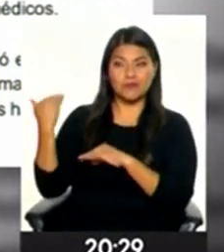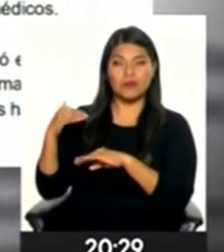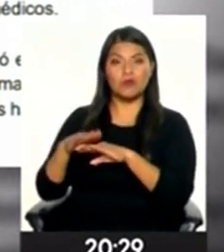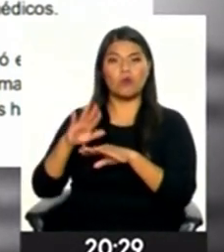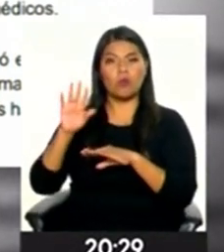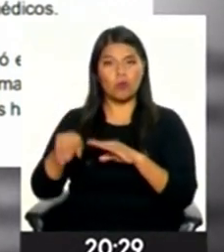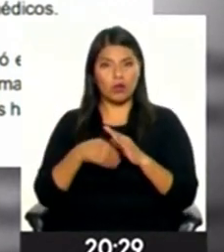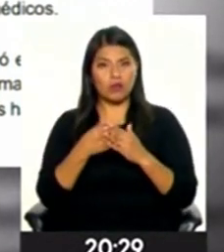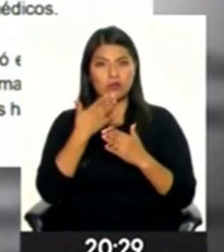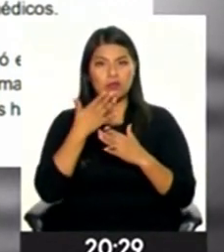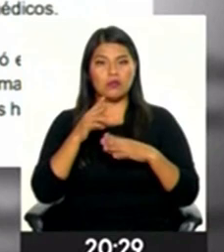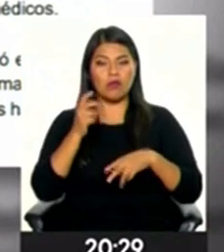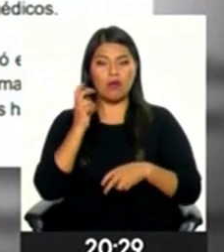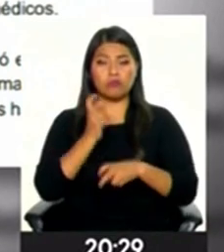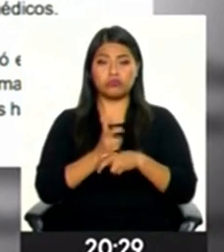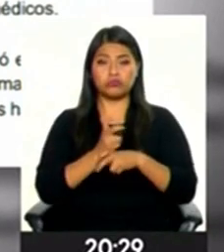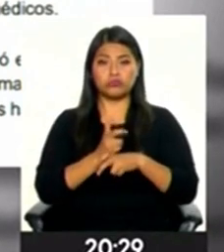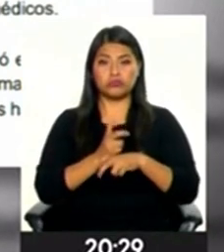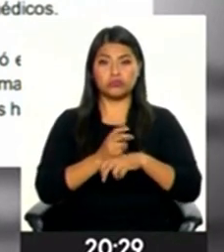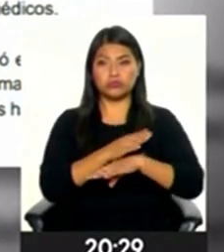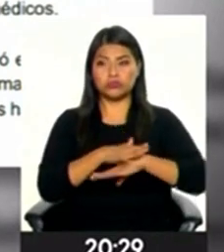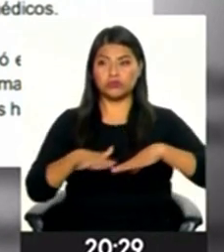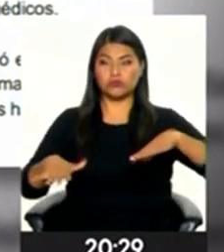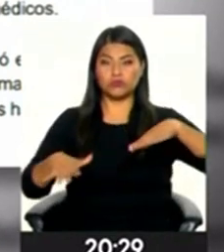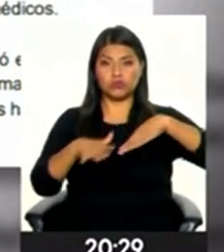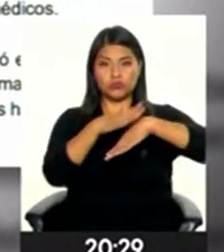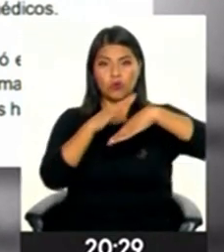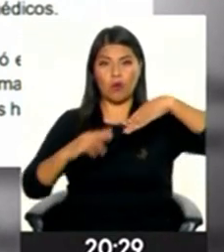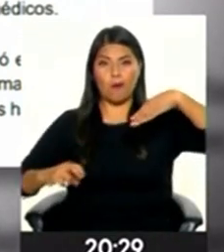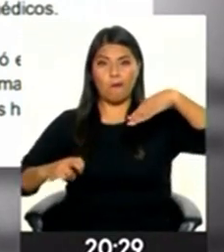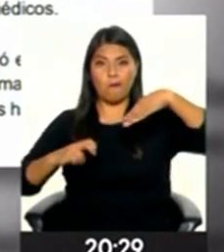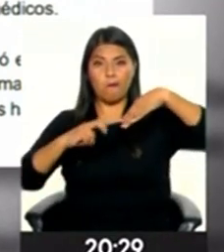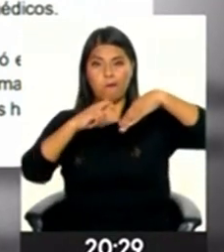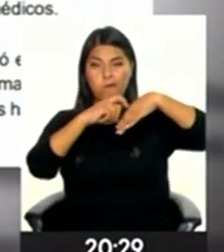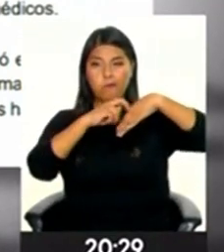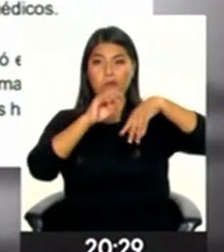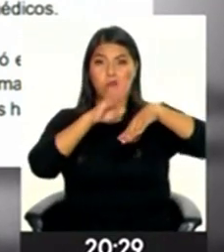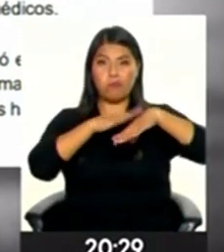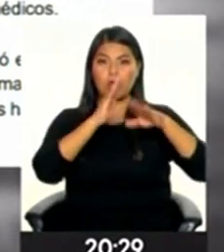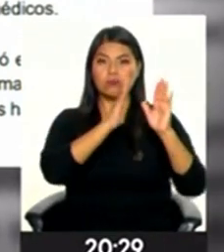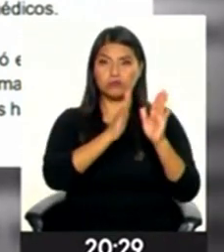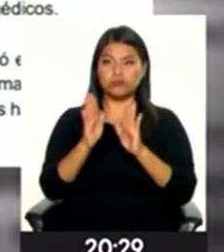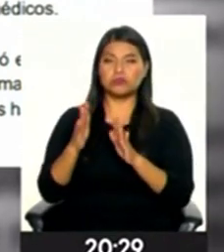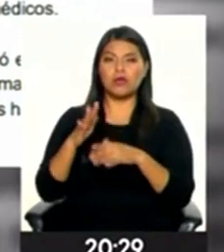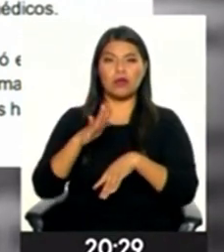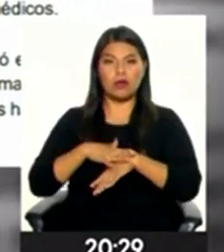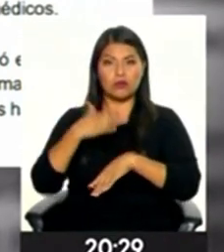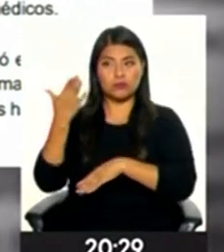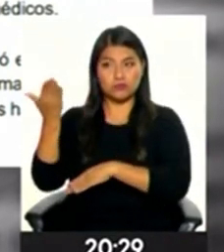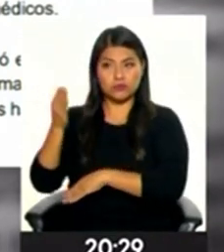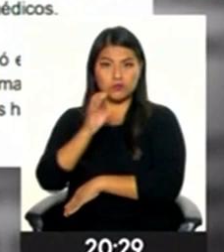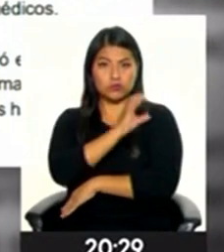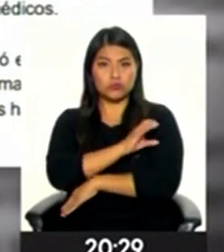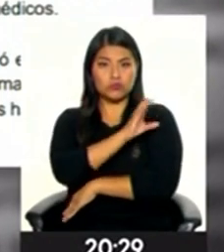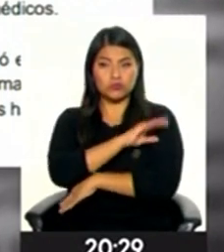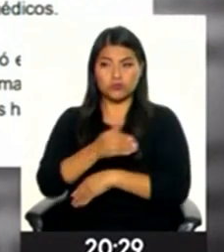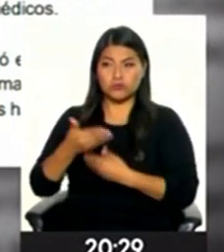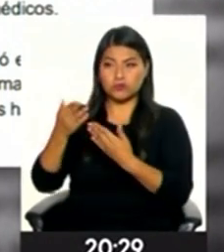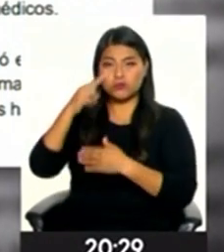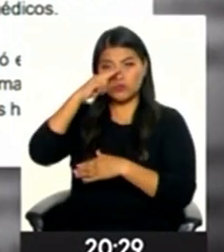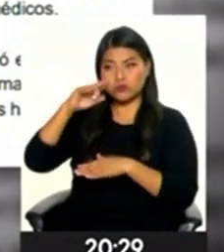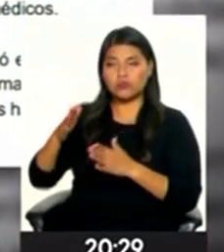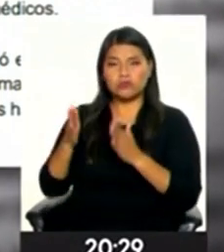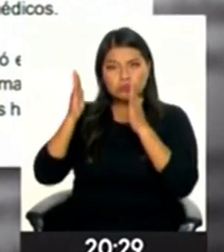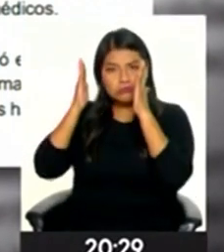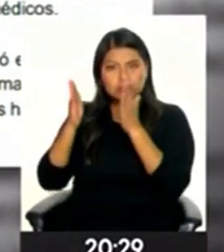el seguro de accidentes para que se realicen los debidos procedimientos médicos al niño afectado,